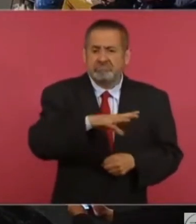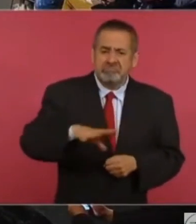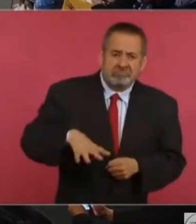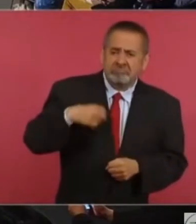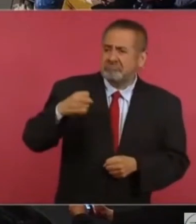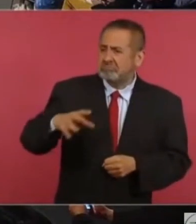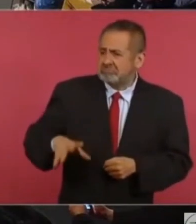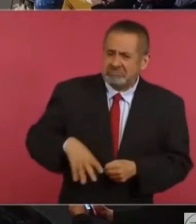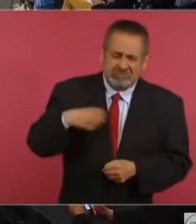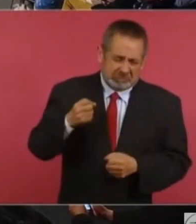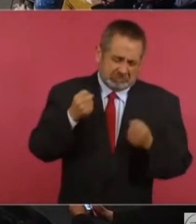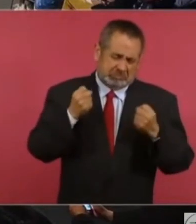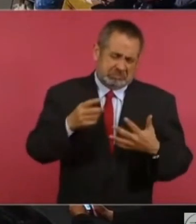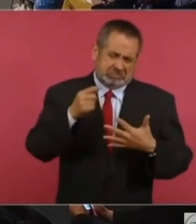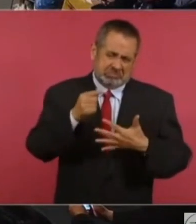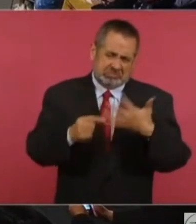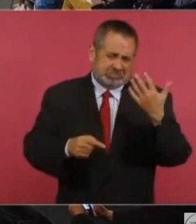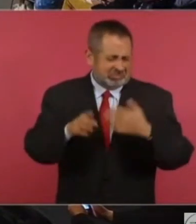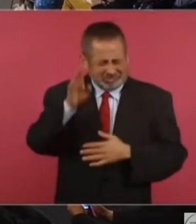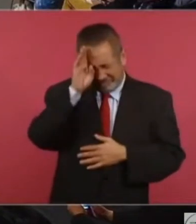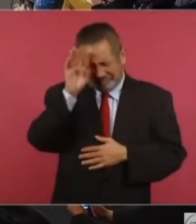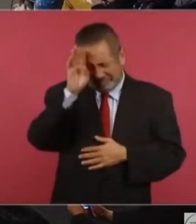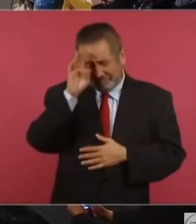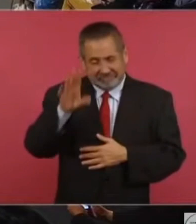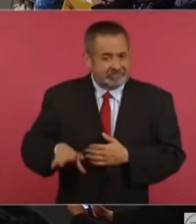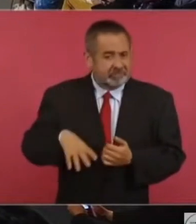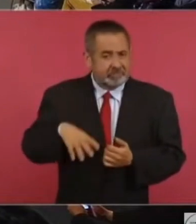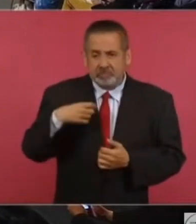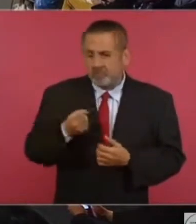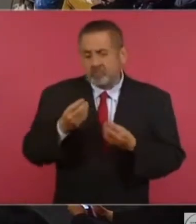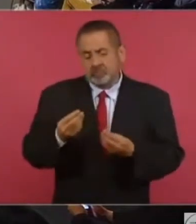tipo, hubo un abuso mayor,